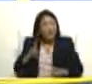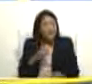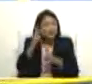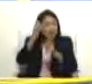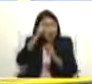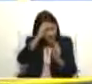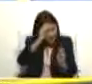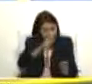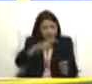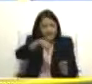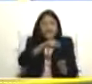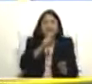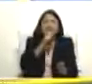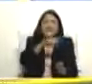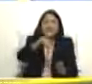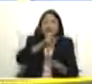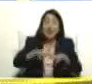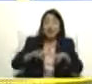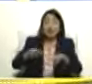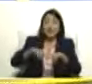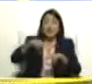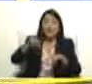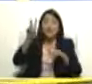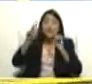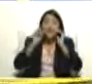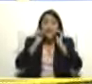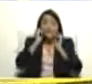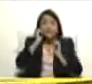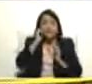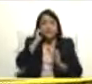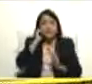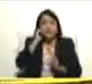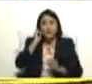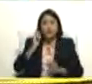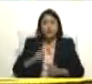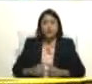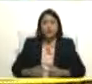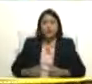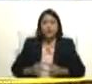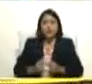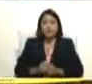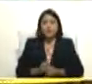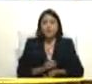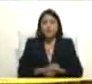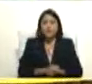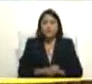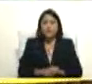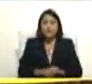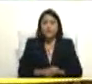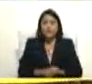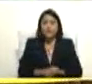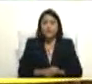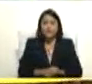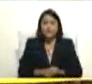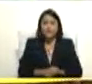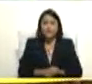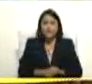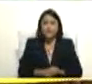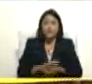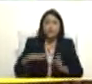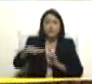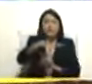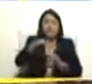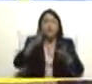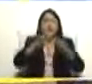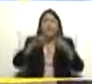victoria de Venezuela toda, es a los niños, a las niñas, al futuro de Venezuela, porque le vamos a entregar un legado de paz y de